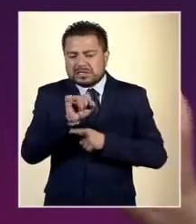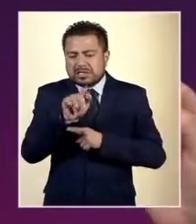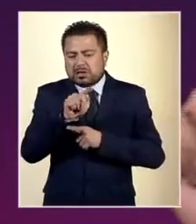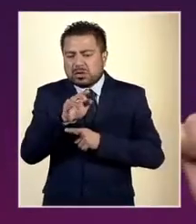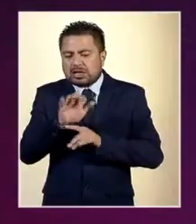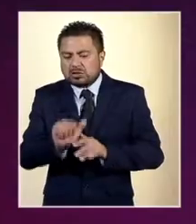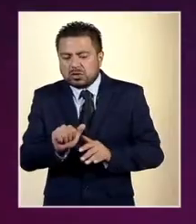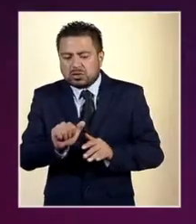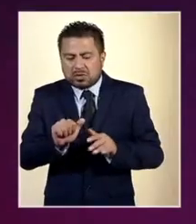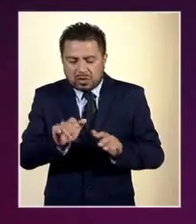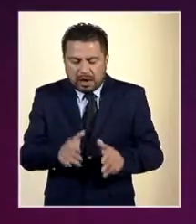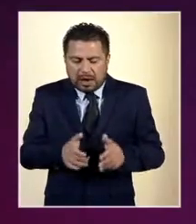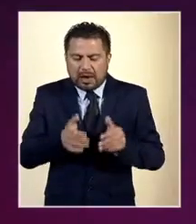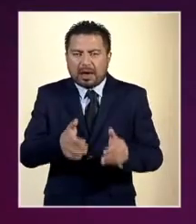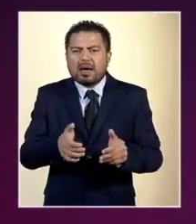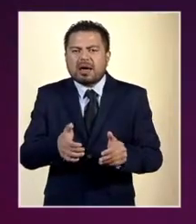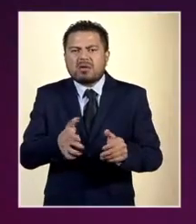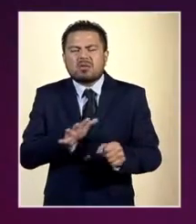calle?